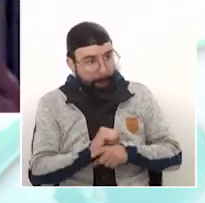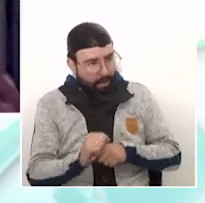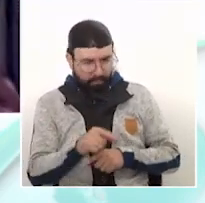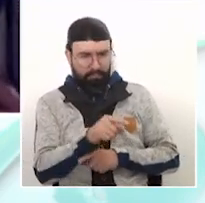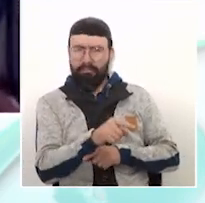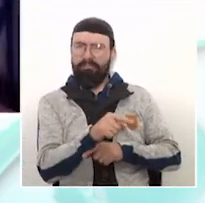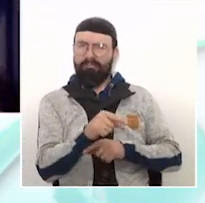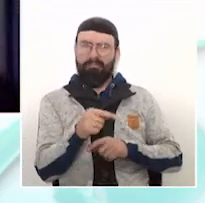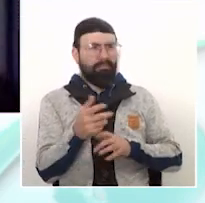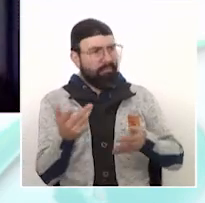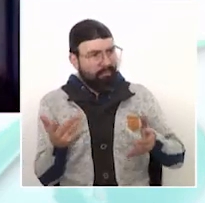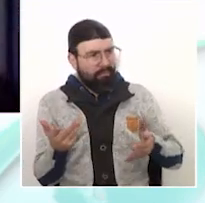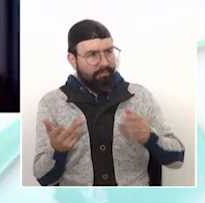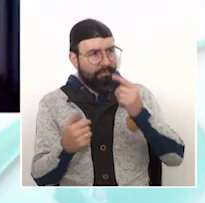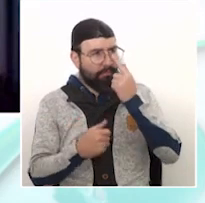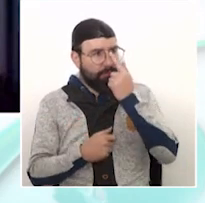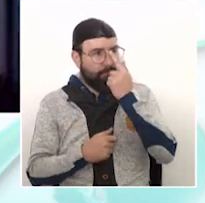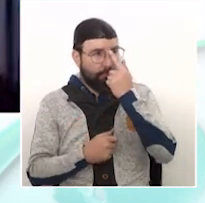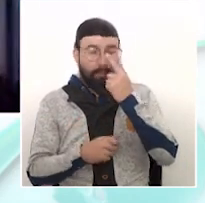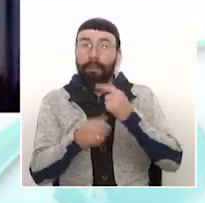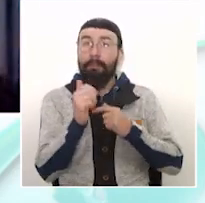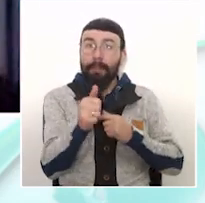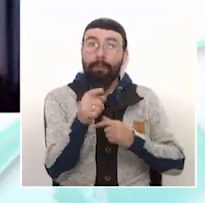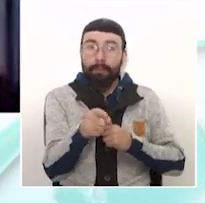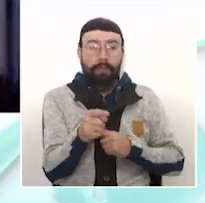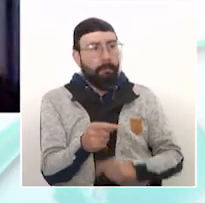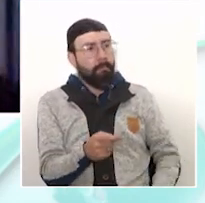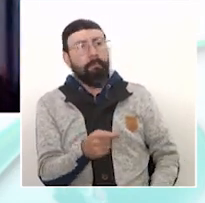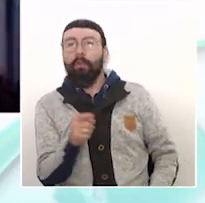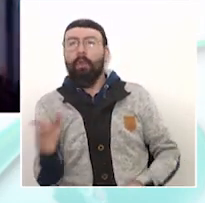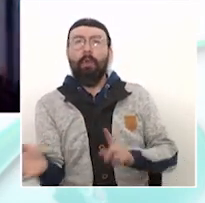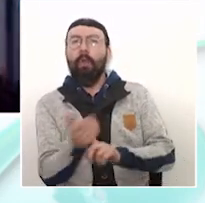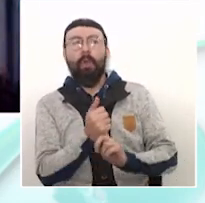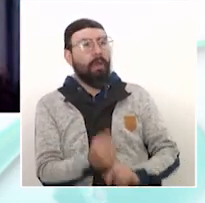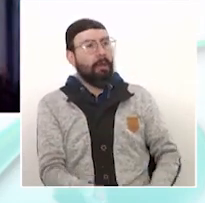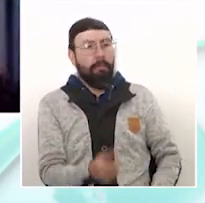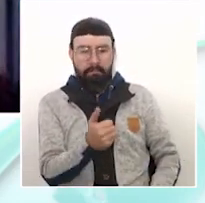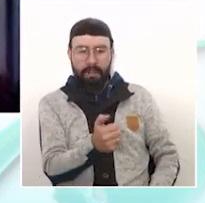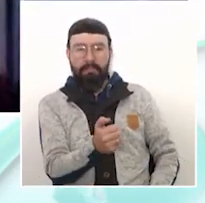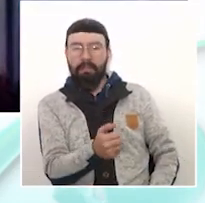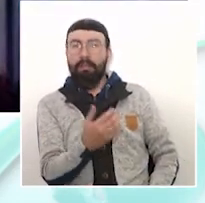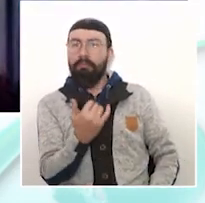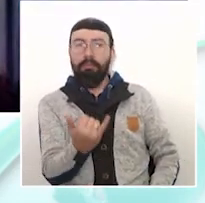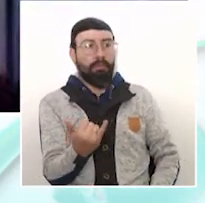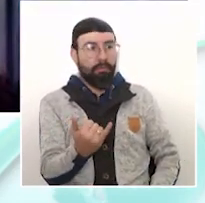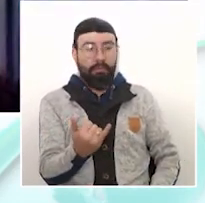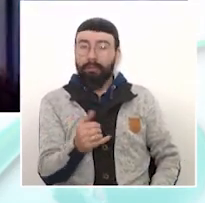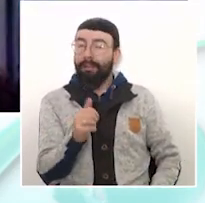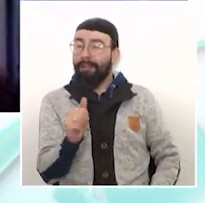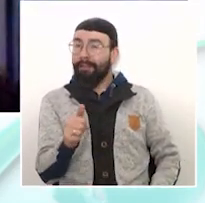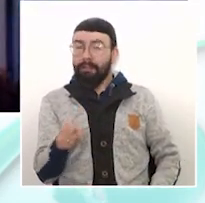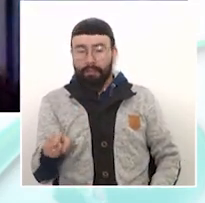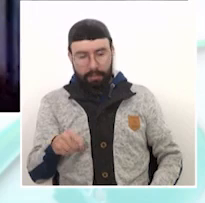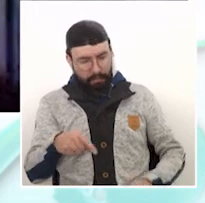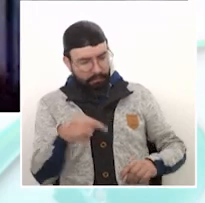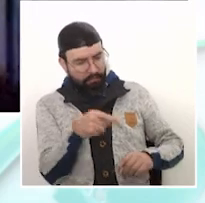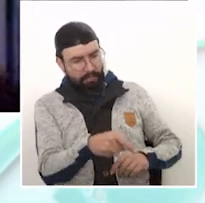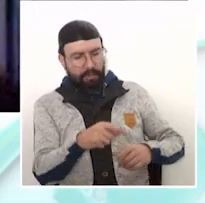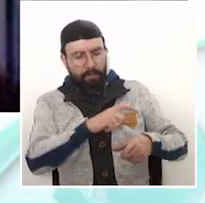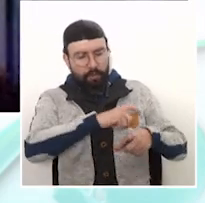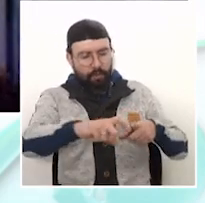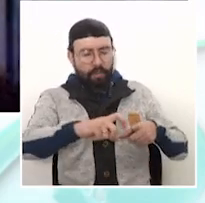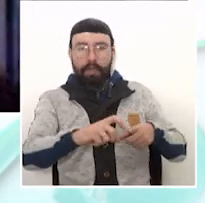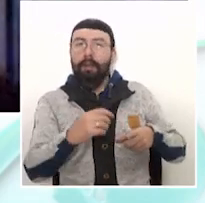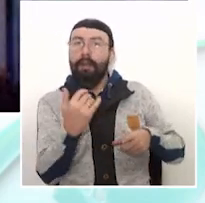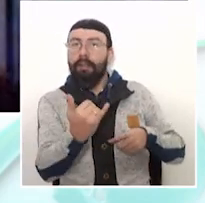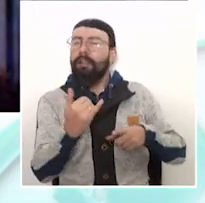práctico. Toma un control que no se bota en la casa. Con una cinta y una cuerdita, pégalo donde estaba un